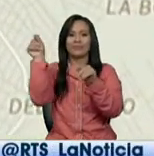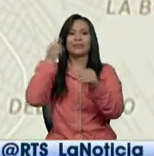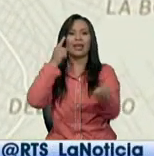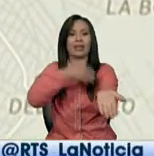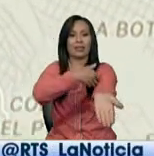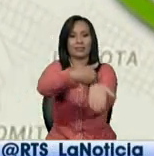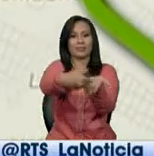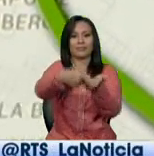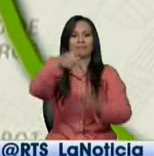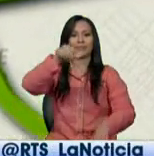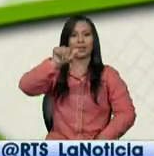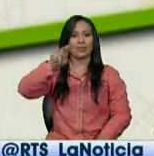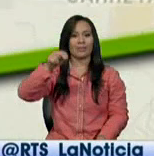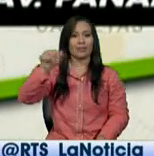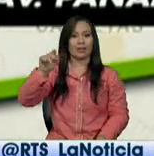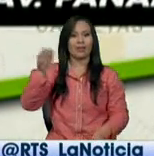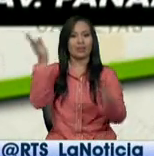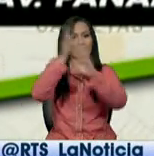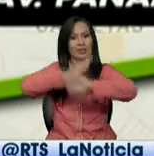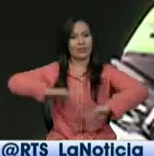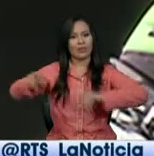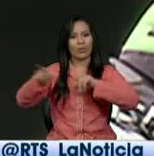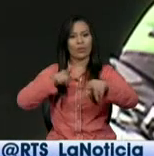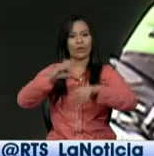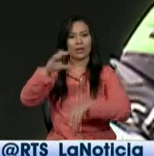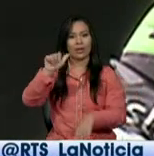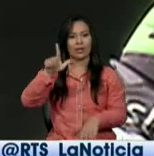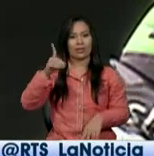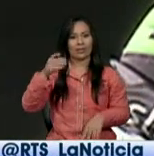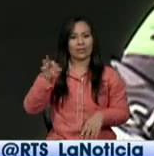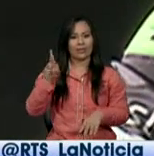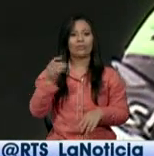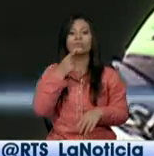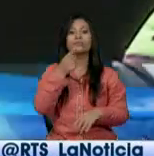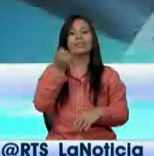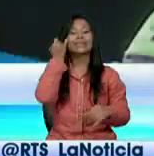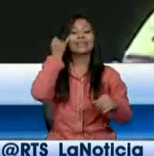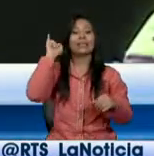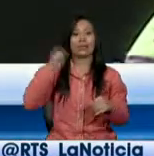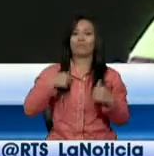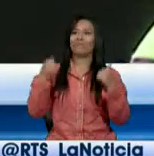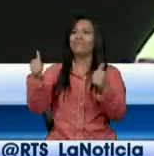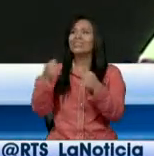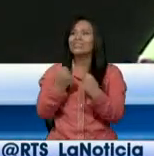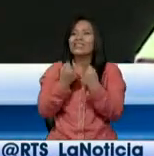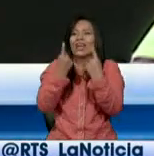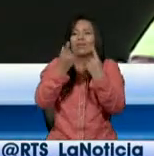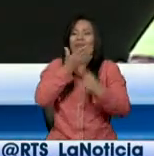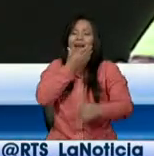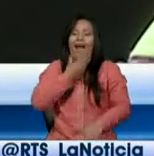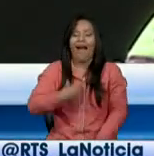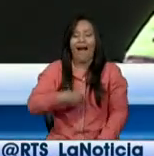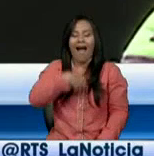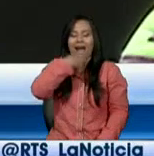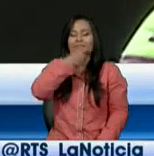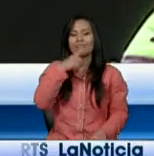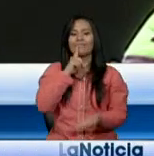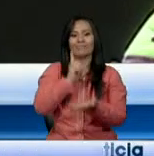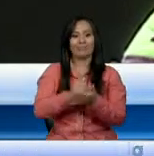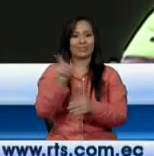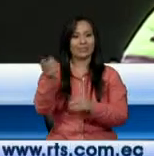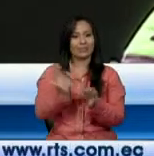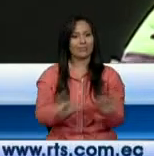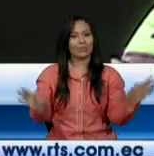hacia la Panamericana y finalizar en el sector de Calderón. Una iniciativa increíble para nosotros los deportistas, empezar a tener este tipo